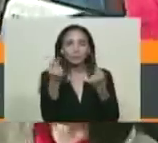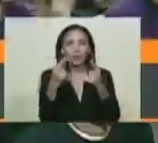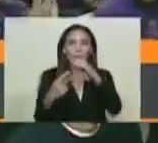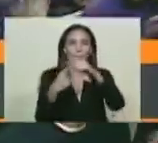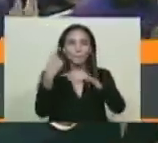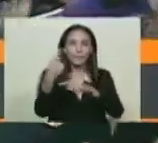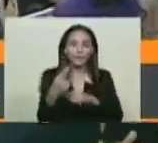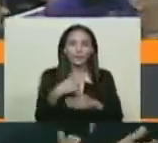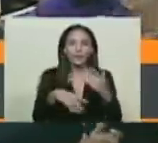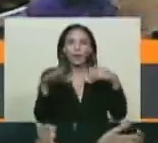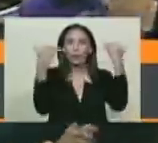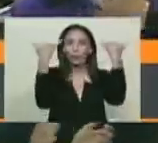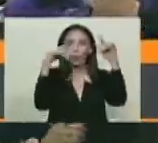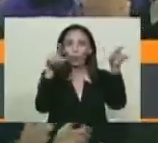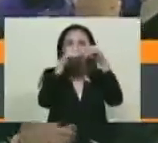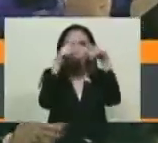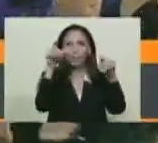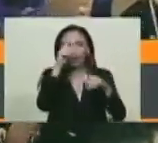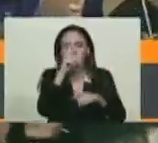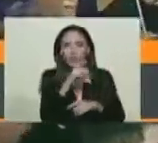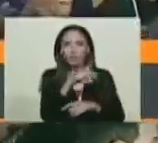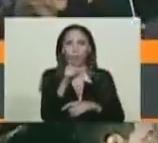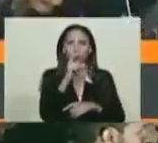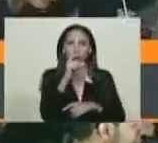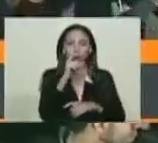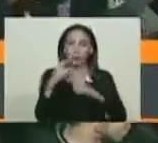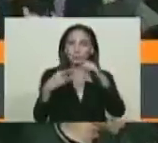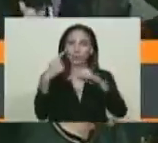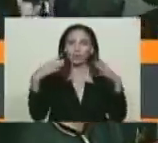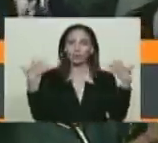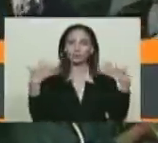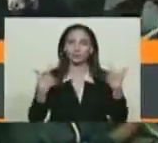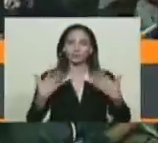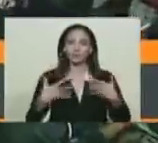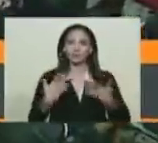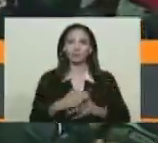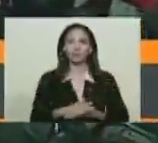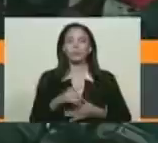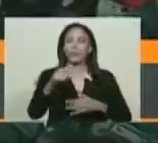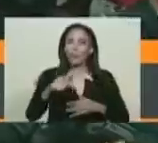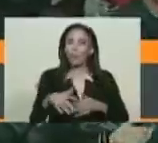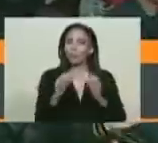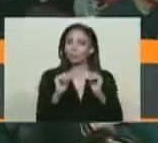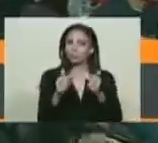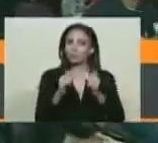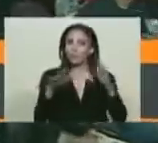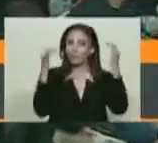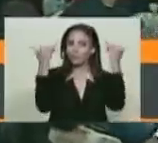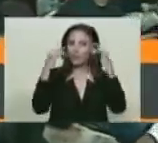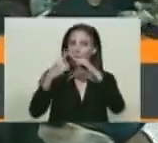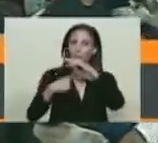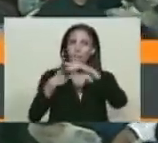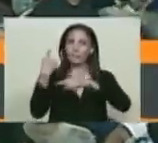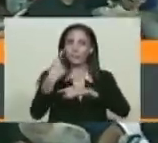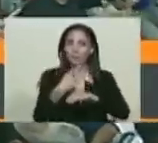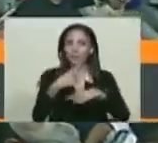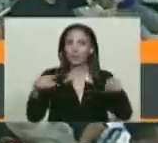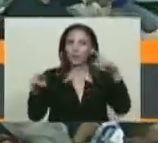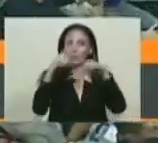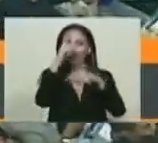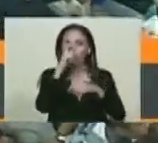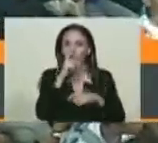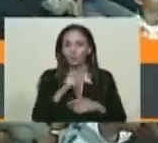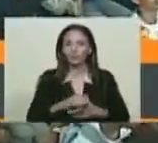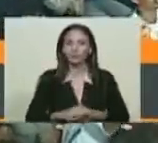mañana celebrar su cumpleaños con mucha alegría. Bueno, lo de hoy es el adelanto al cumpleaños.